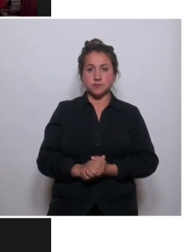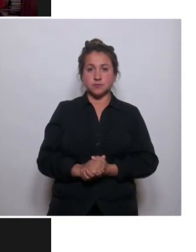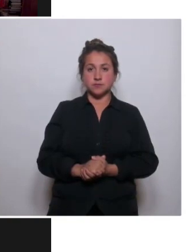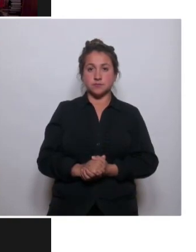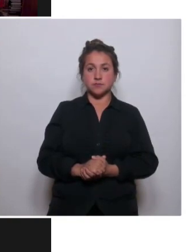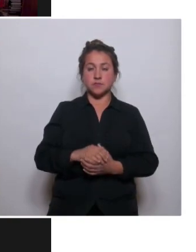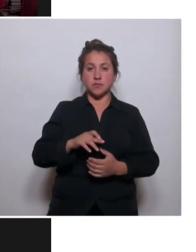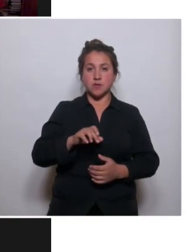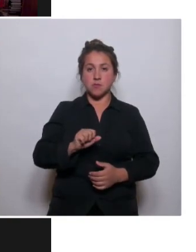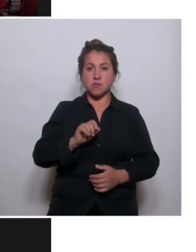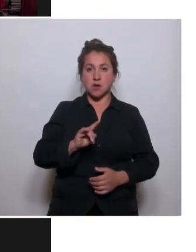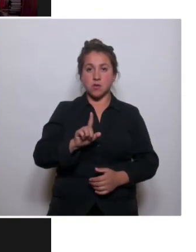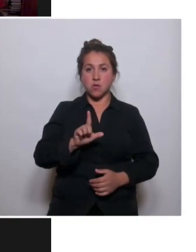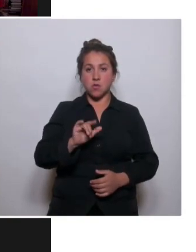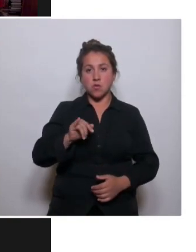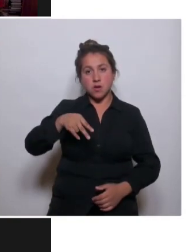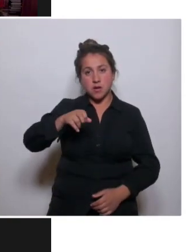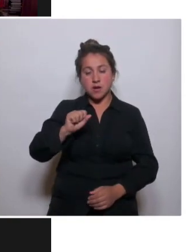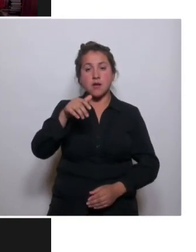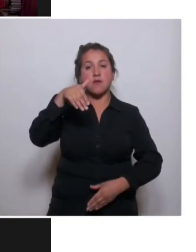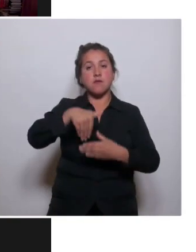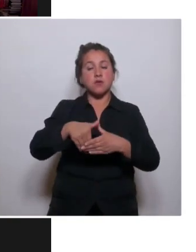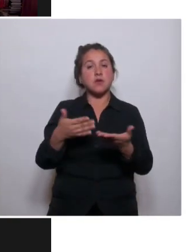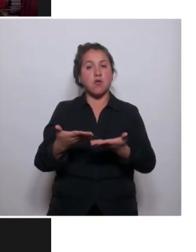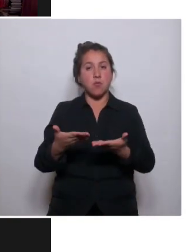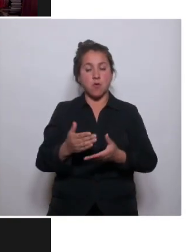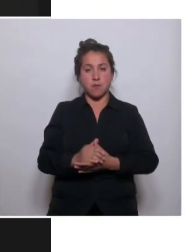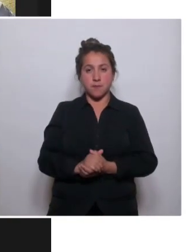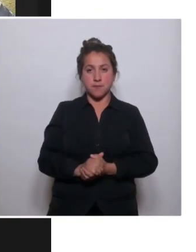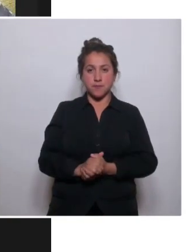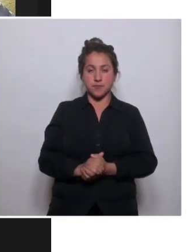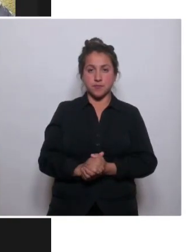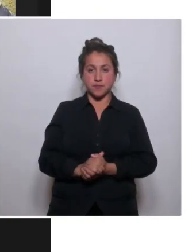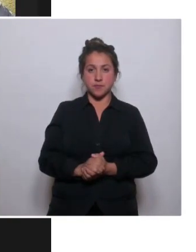Convencional Paulina Valenzuela, ¿cómo vota? ¿Cómo vota?